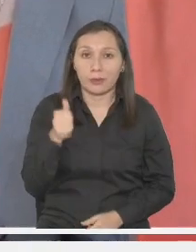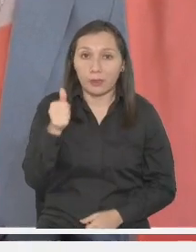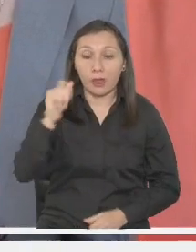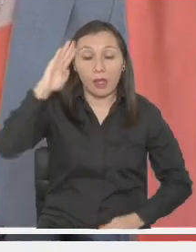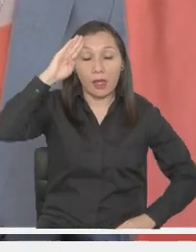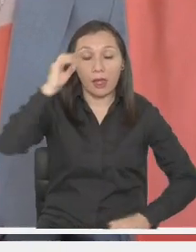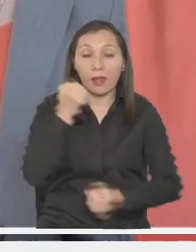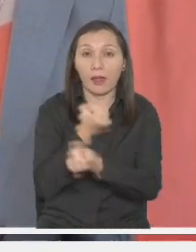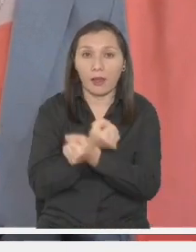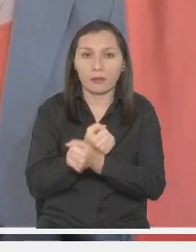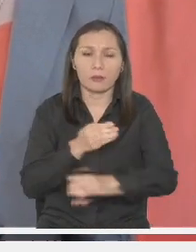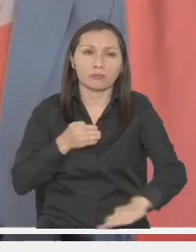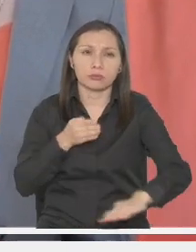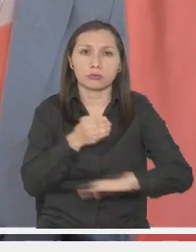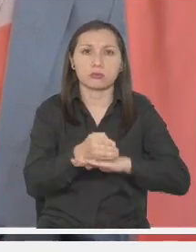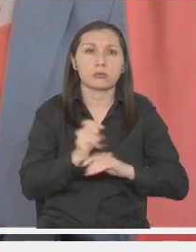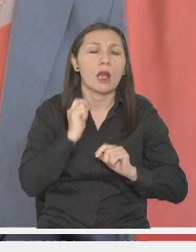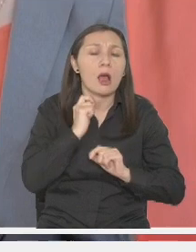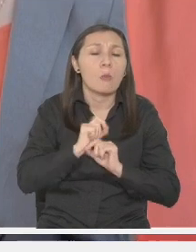Carabineros a Quilpué,